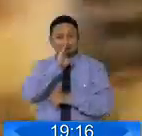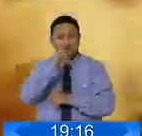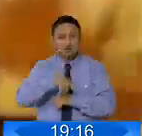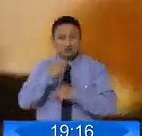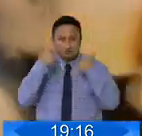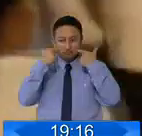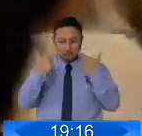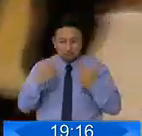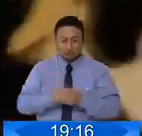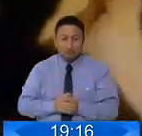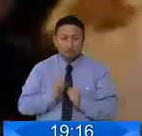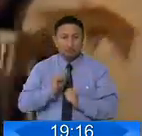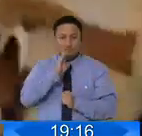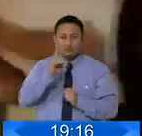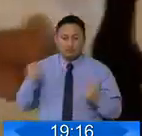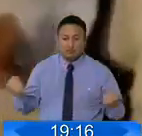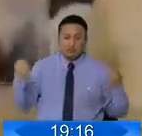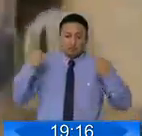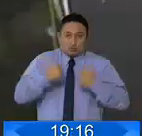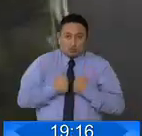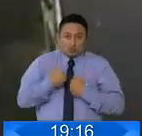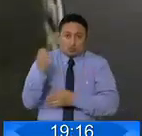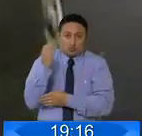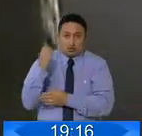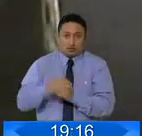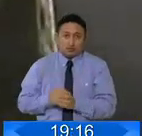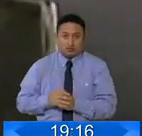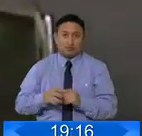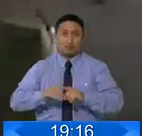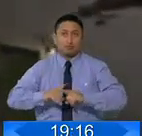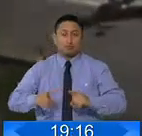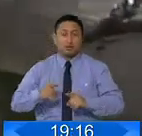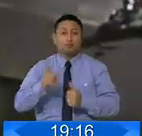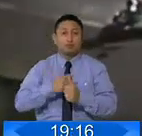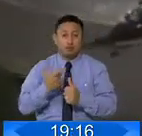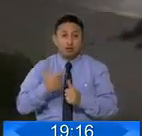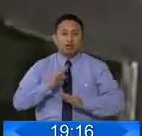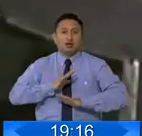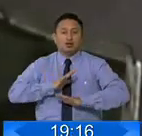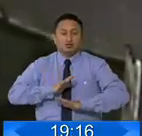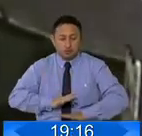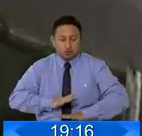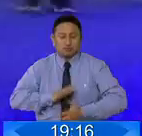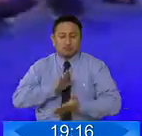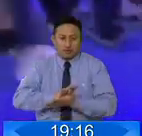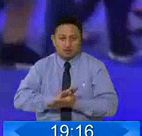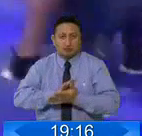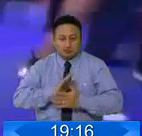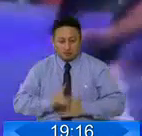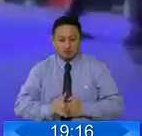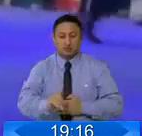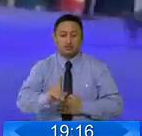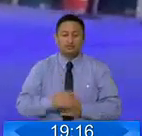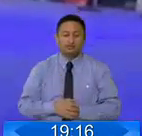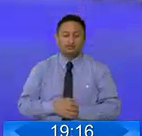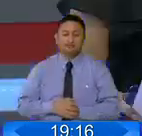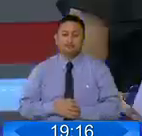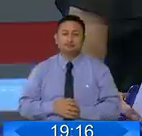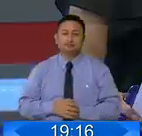preparados, tener a la mano una mochila de emergencia, pero sobre todo, mantener la calma. En Quito informó Andrea